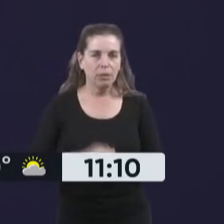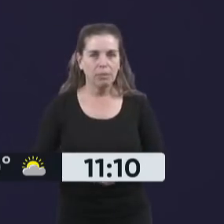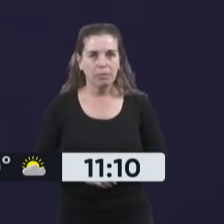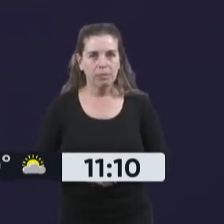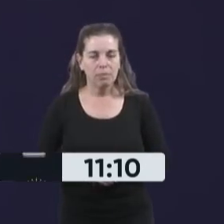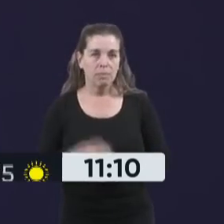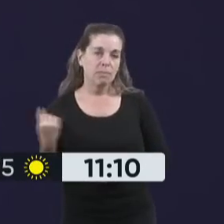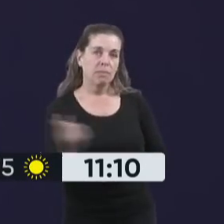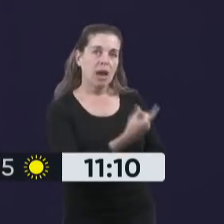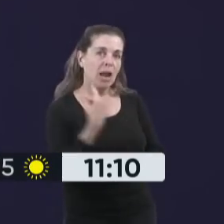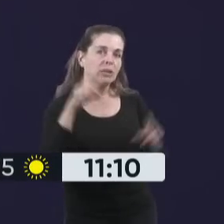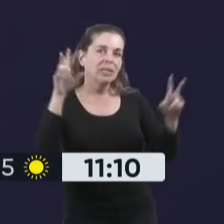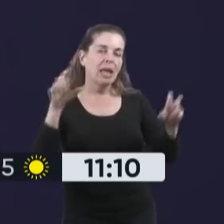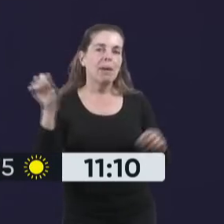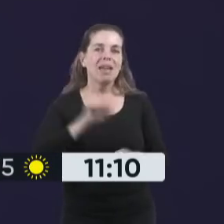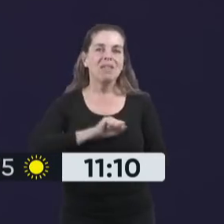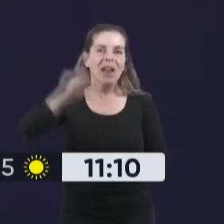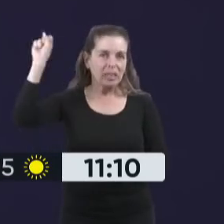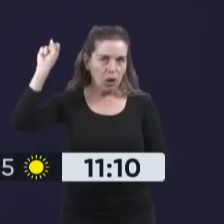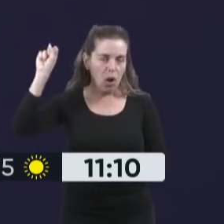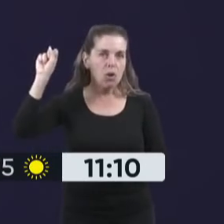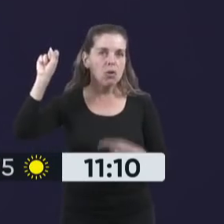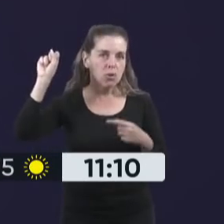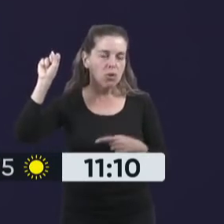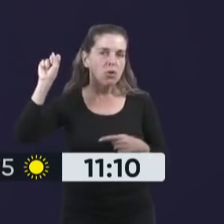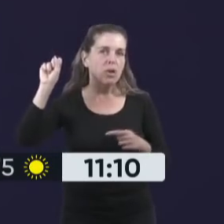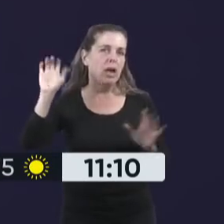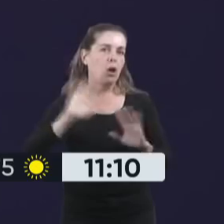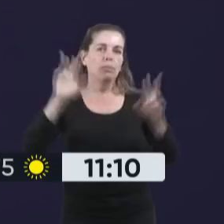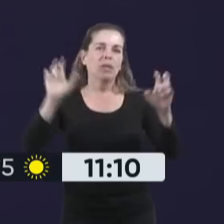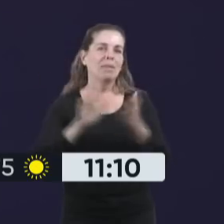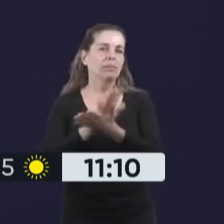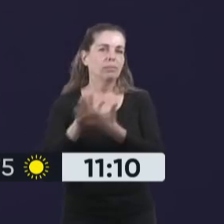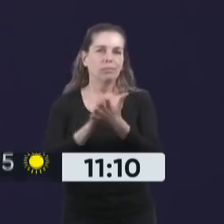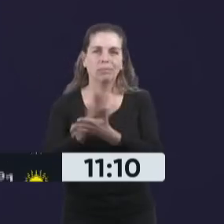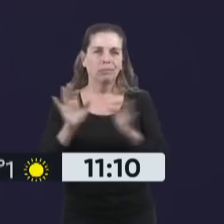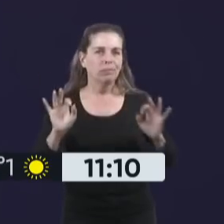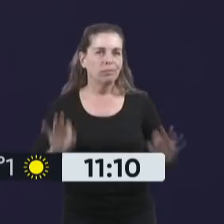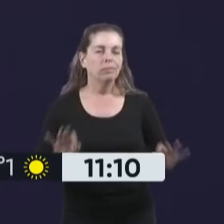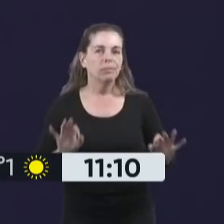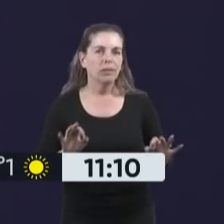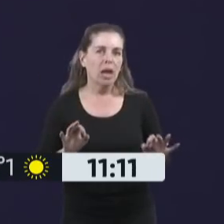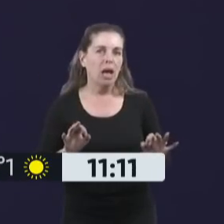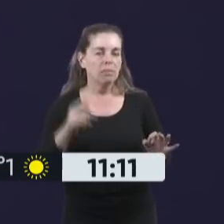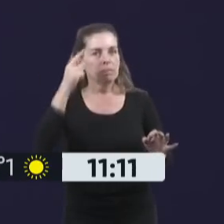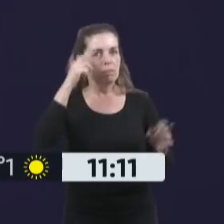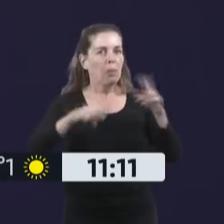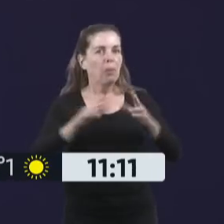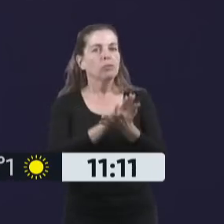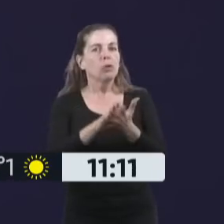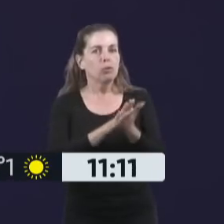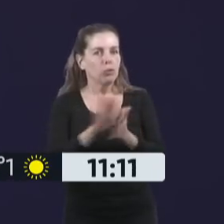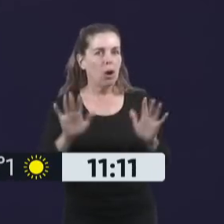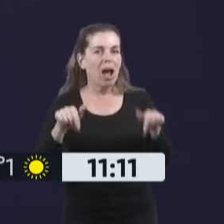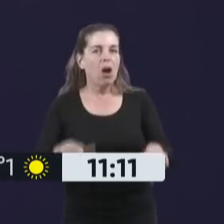Para nosotros la inflación es un tema que desde lo técnico está terminado porque hicimos todo lo que había que hacer para solucionarla. Lo que queda es tiempo